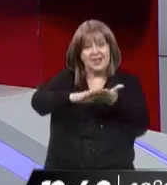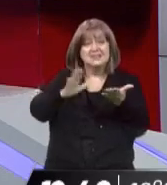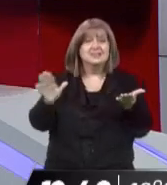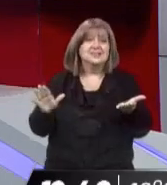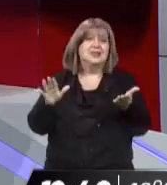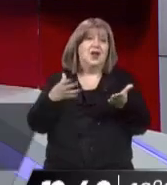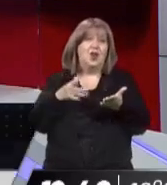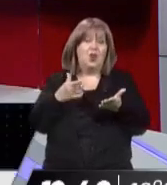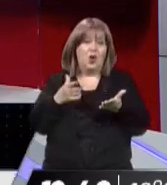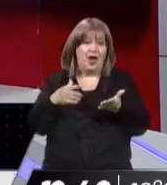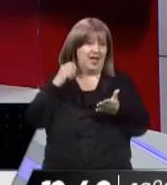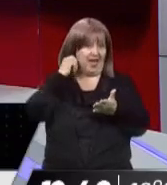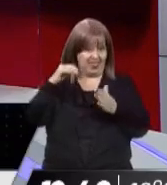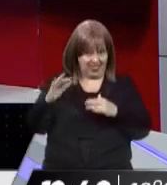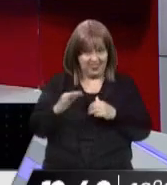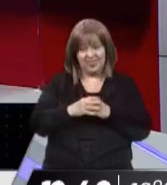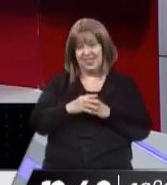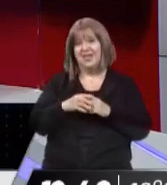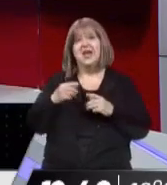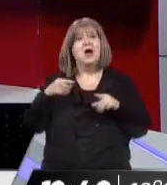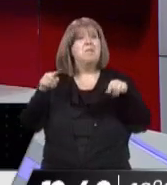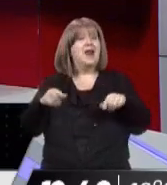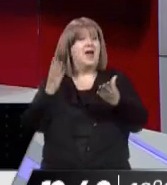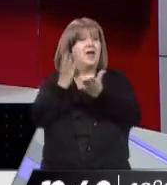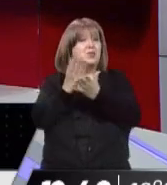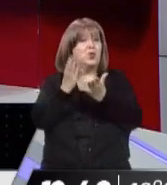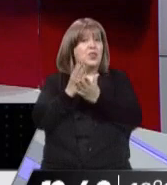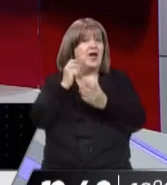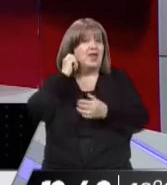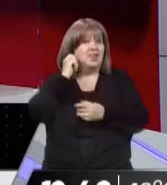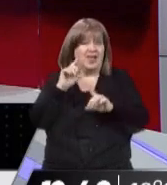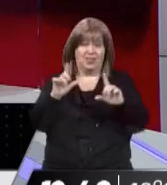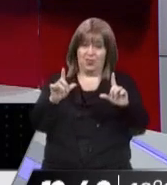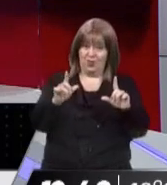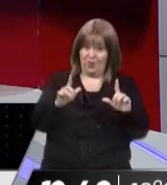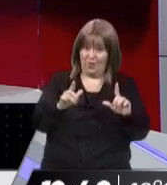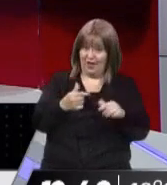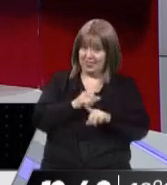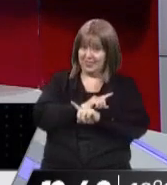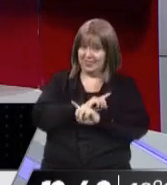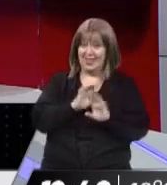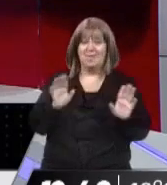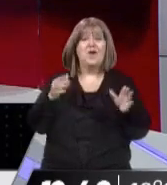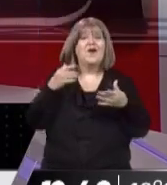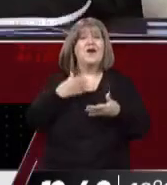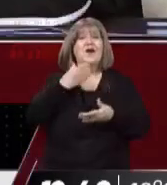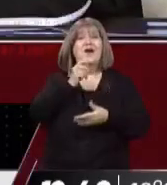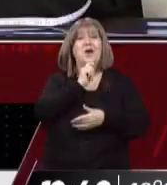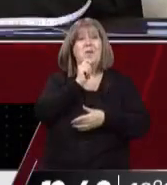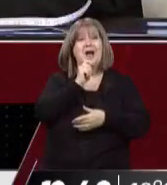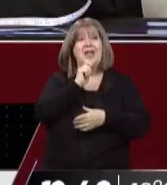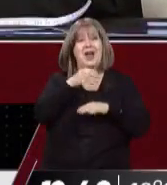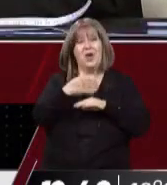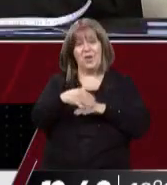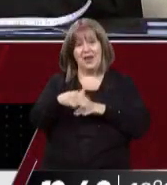Romper barreras, estructuras que dicen ya estoy grande para esto, para estudiar no hay edad, y Julián Chaver sabe de esto. Juli,